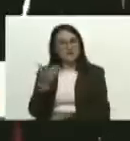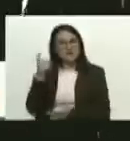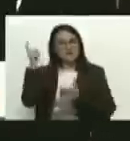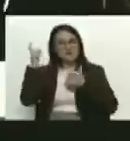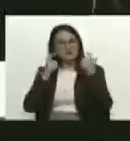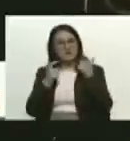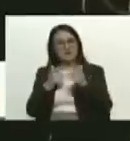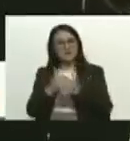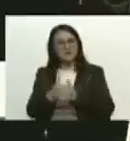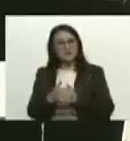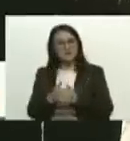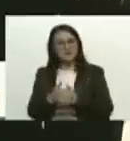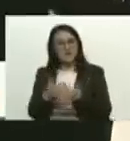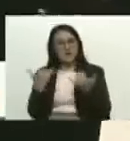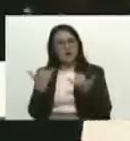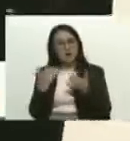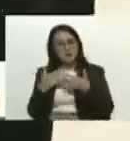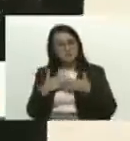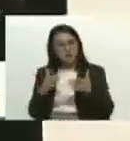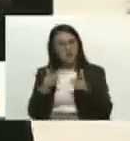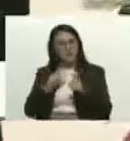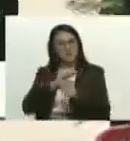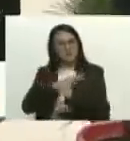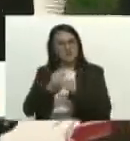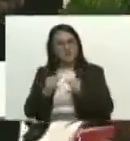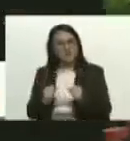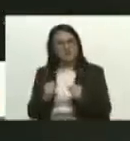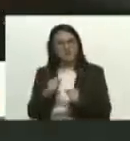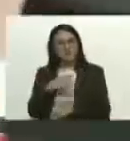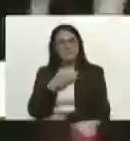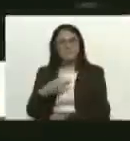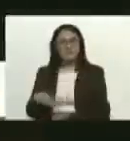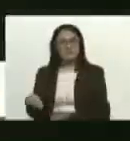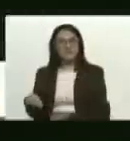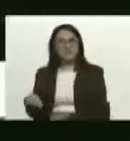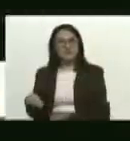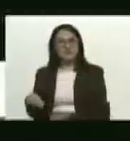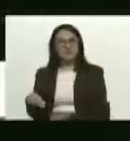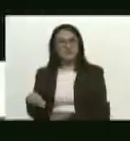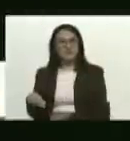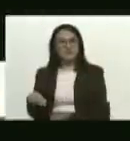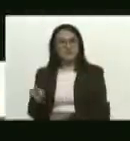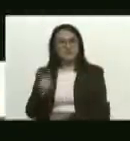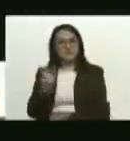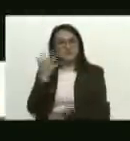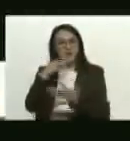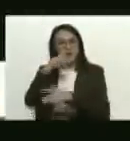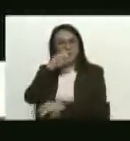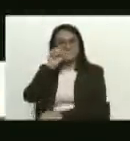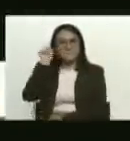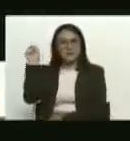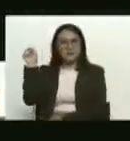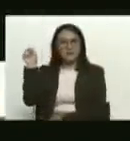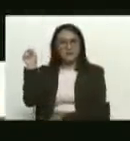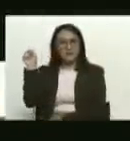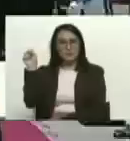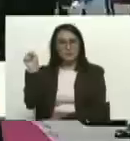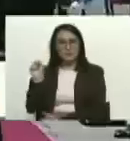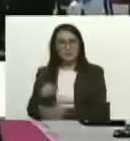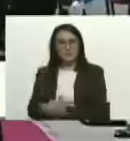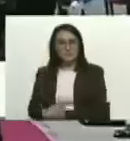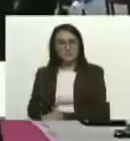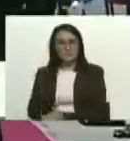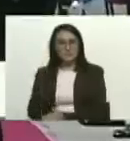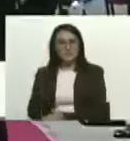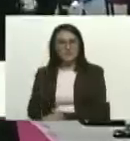Hugo Chávez y ahora es ampliada y fortalecida por el presidente de la República Bolivariana de Venezuela, Nicolás Maduro Moros,